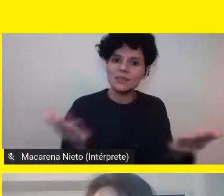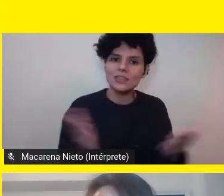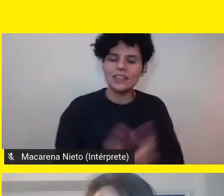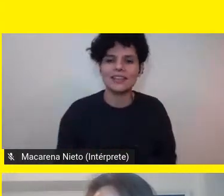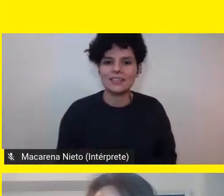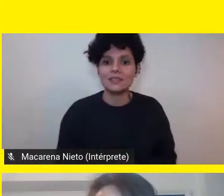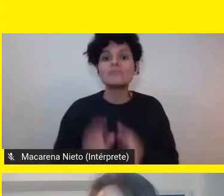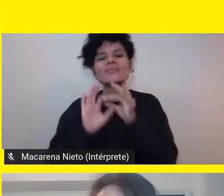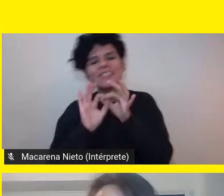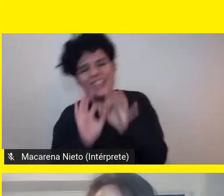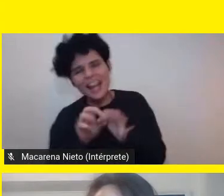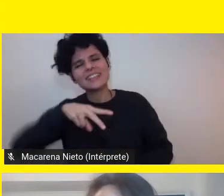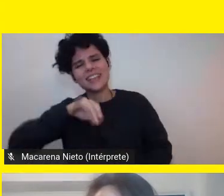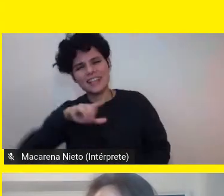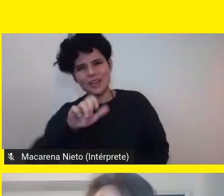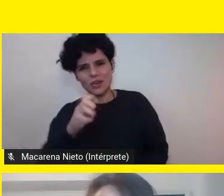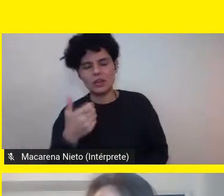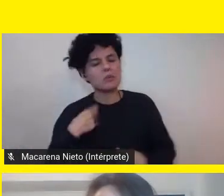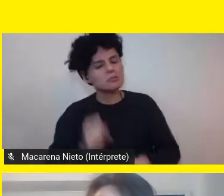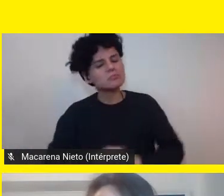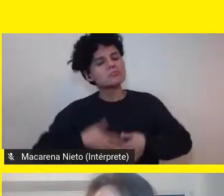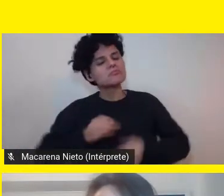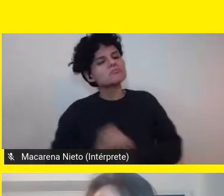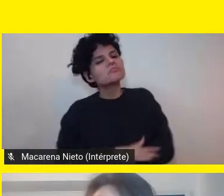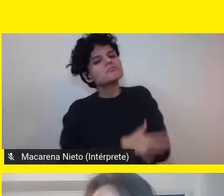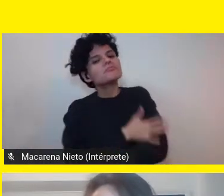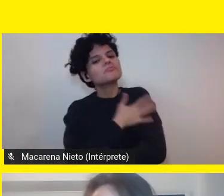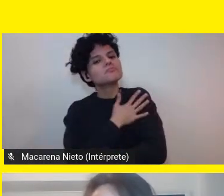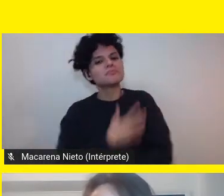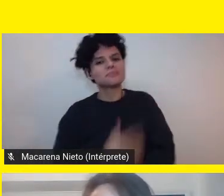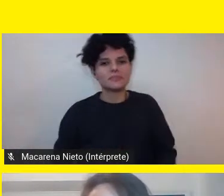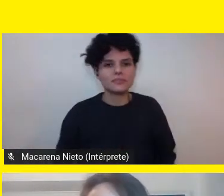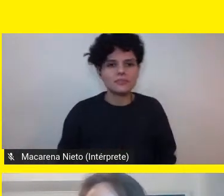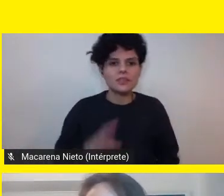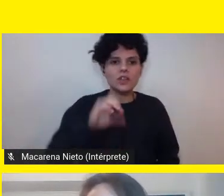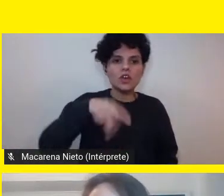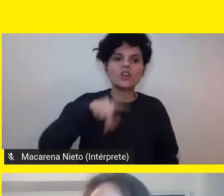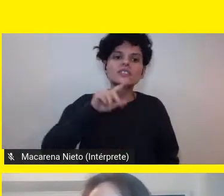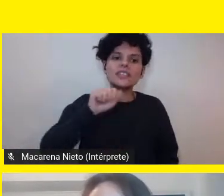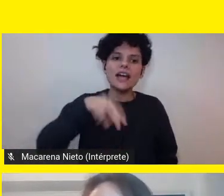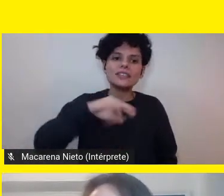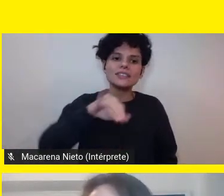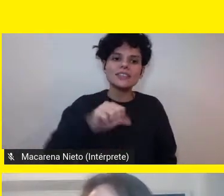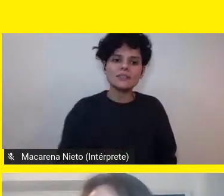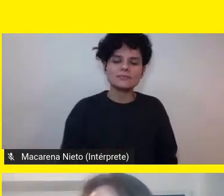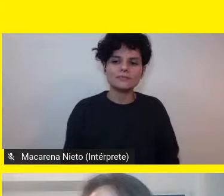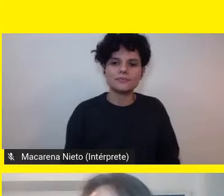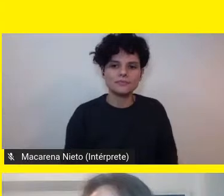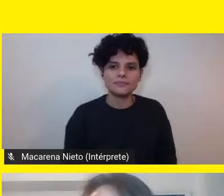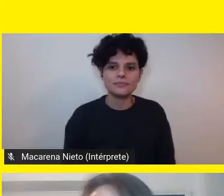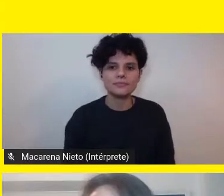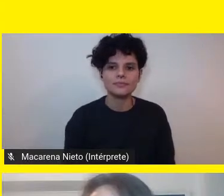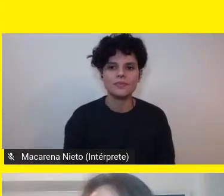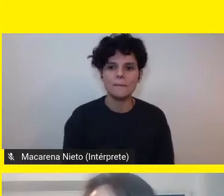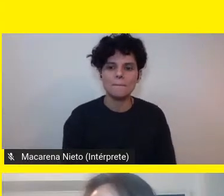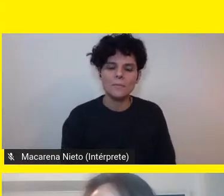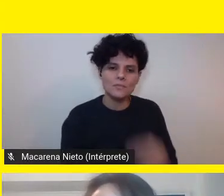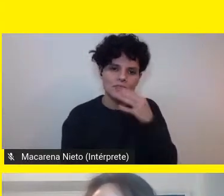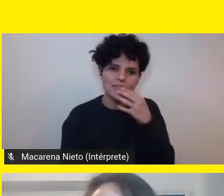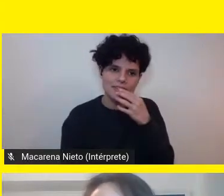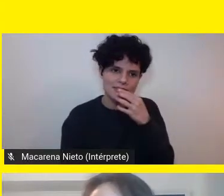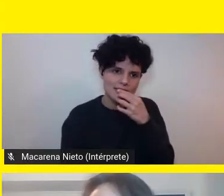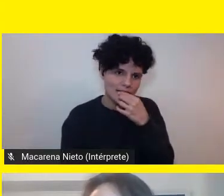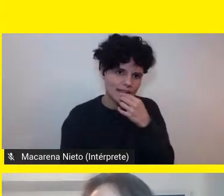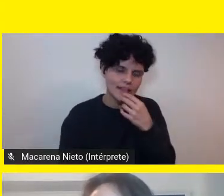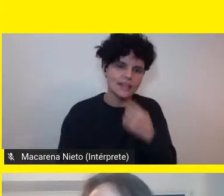Nicole. Muy inspiradoras tus palabras. Constanza. Sí, yo creo que